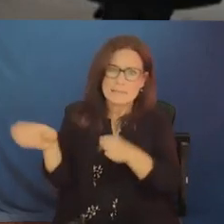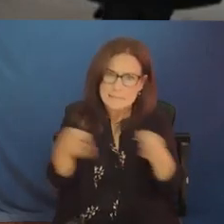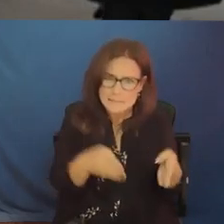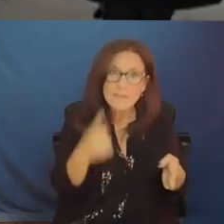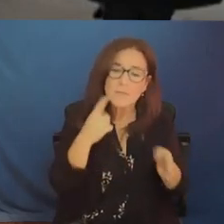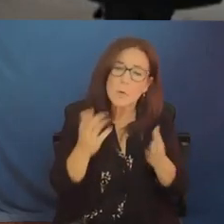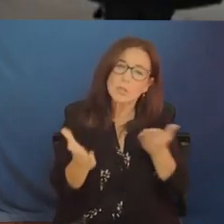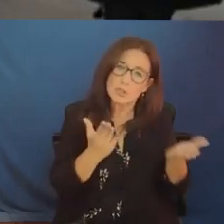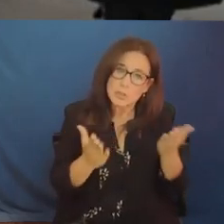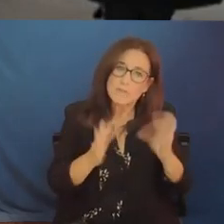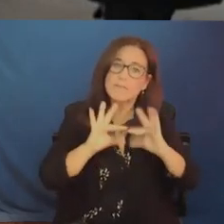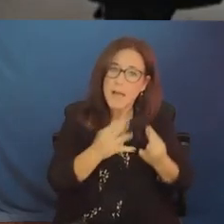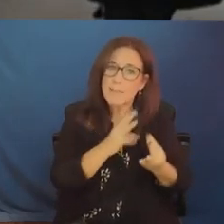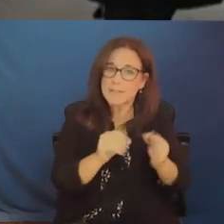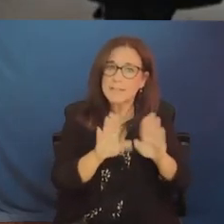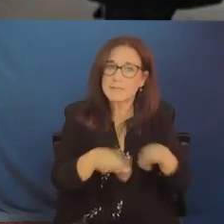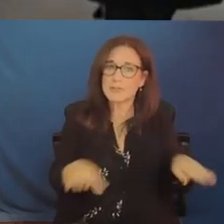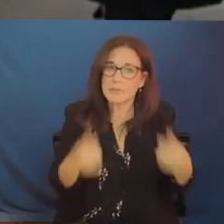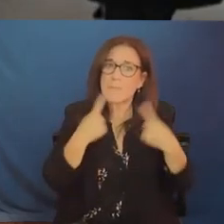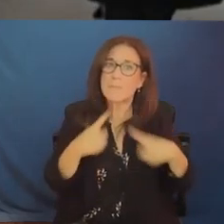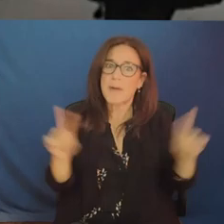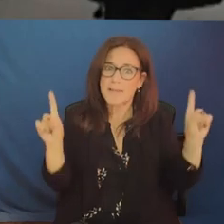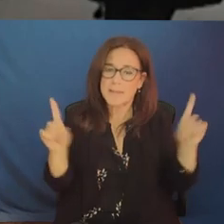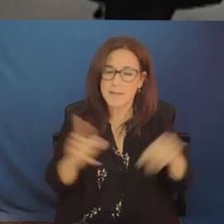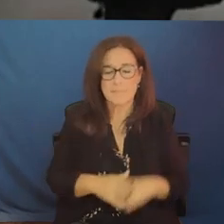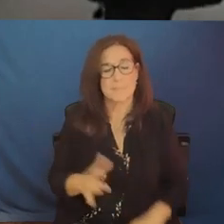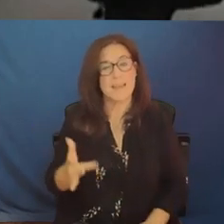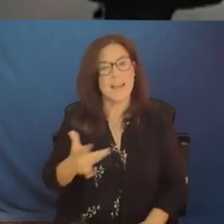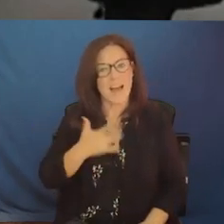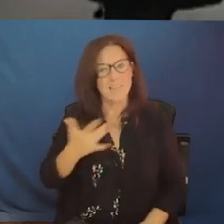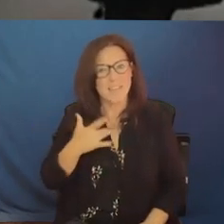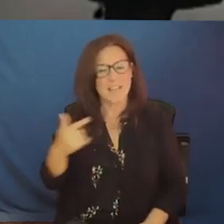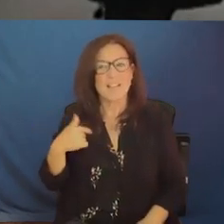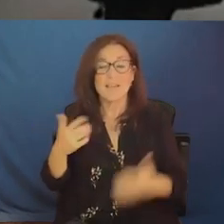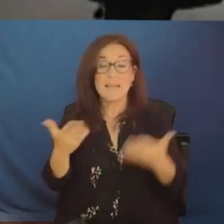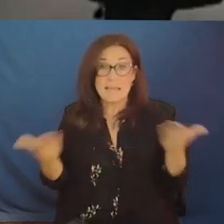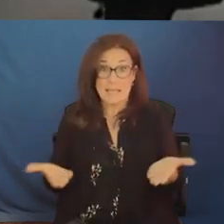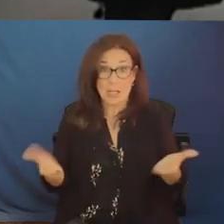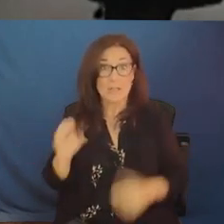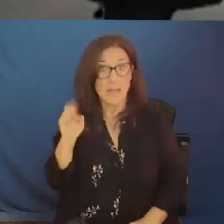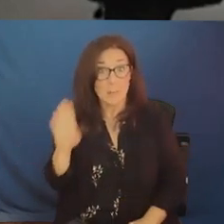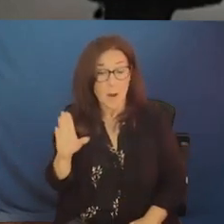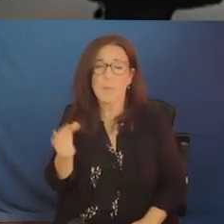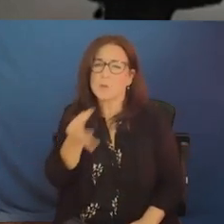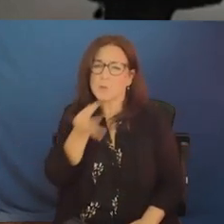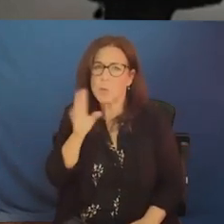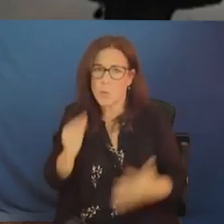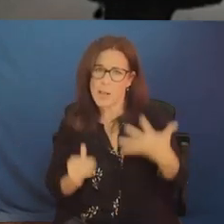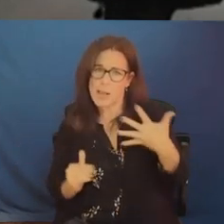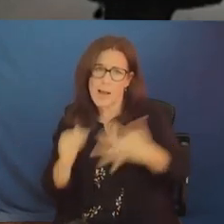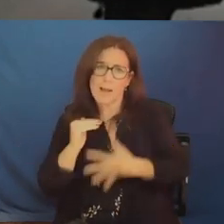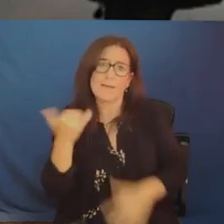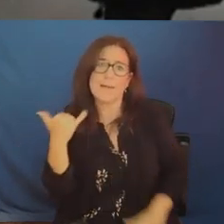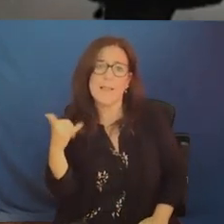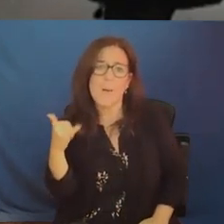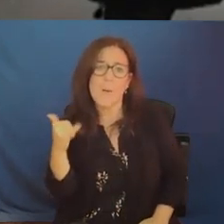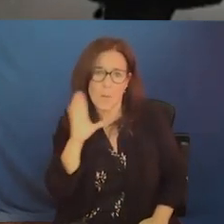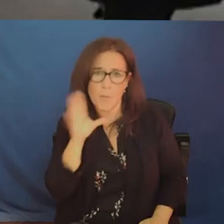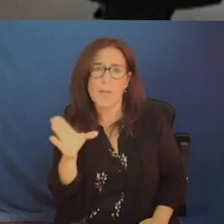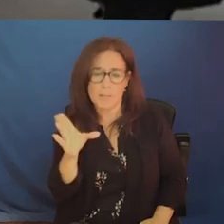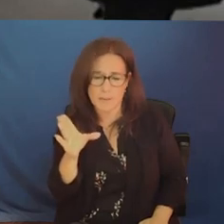las familias ya los niños tengo la esperanza de que podamos regresar al nivel dorado en el nivel en condado de santa barbara que recordarle a